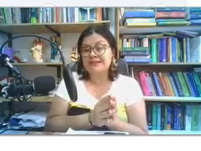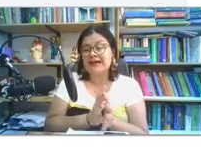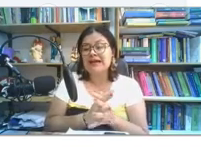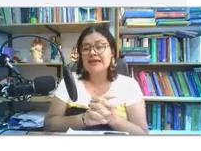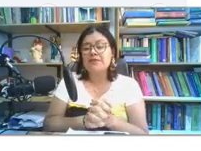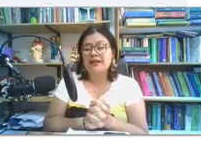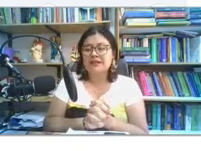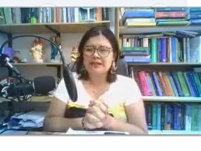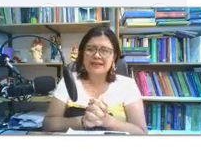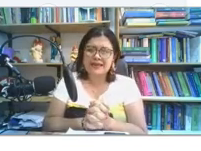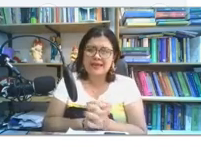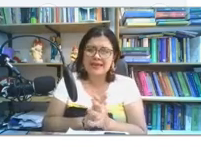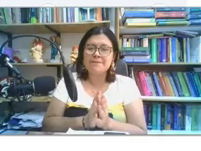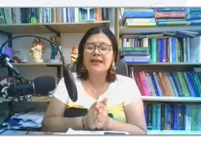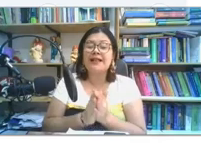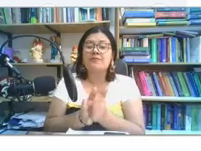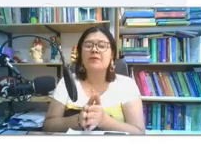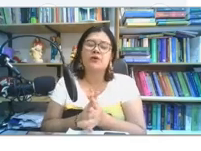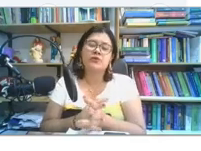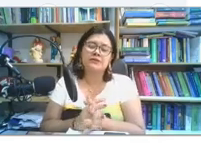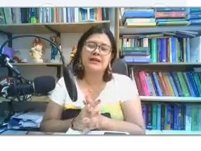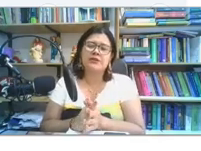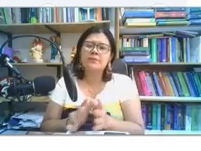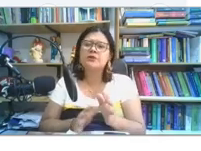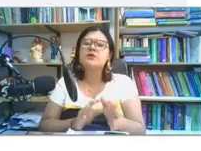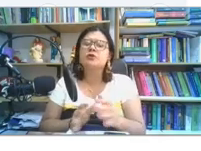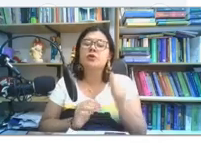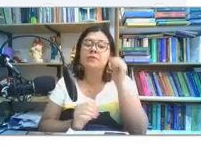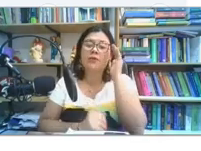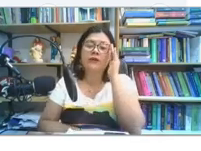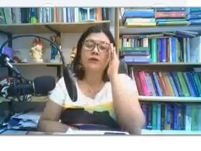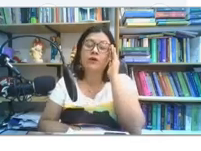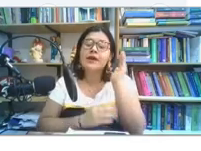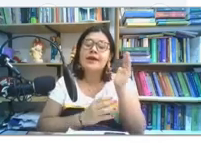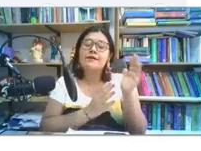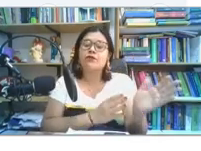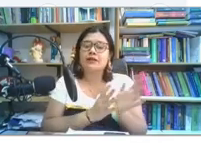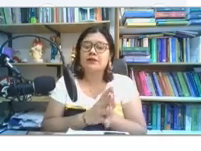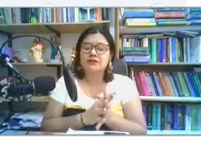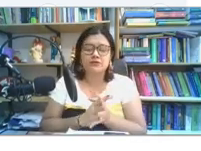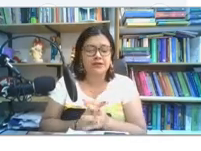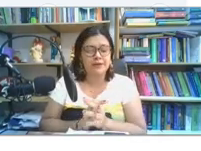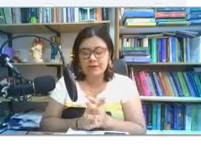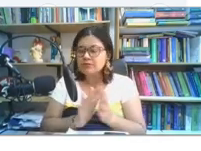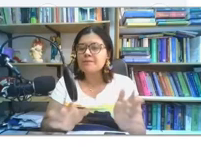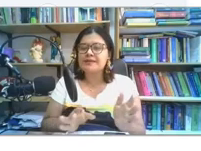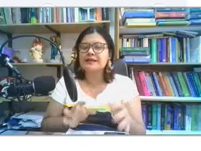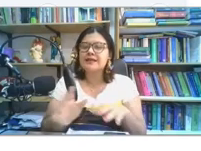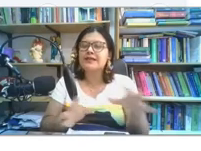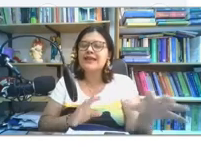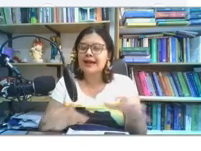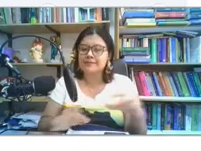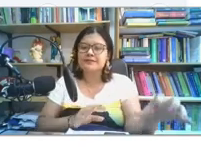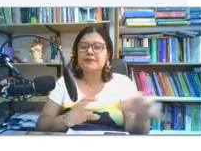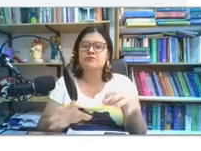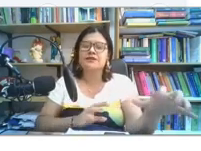básica que van a tener que emplear al momento de contestar por eso de pronto no habíamos querido enfocarnos a casuística pero vamos a empezar a